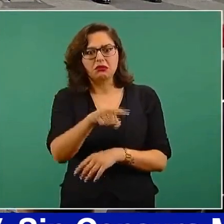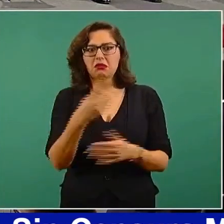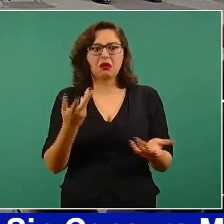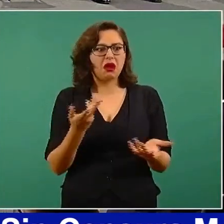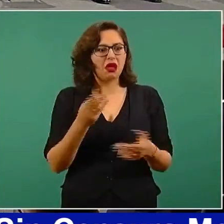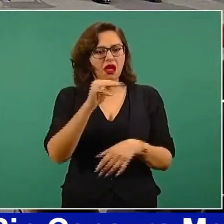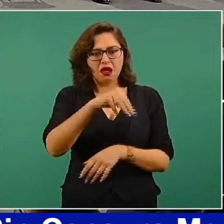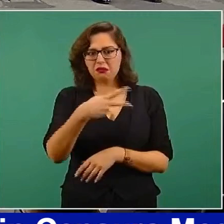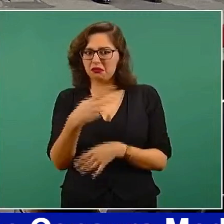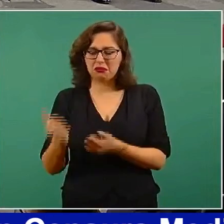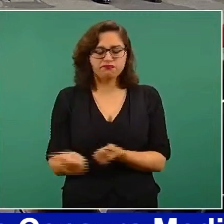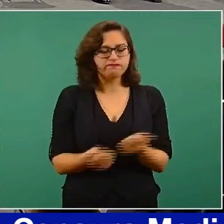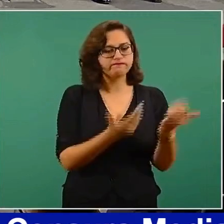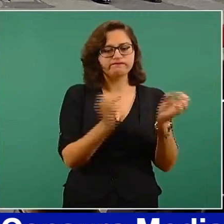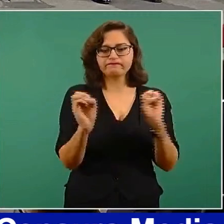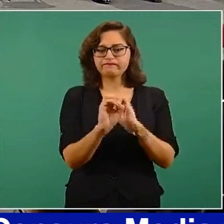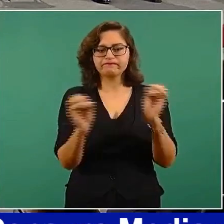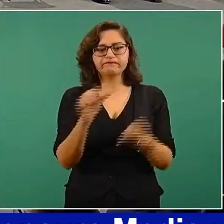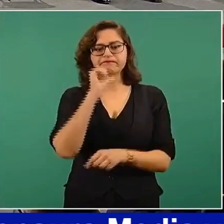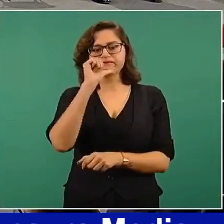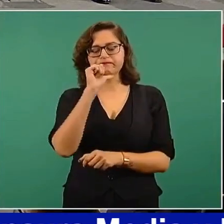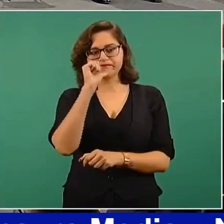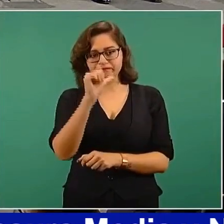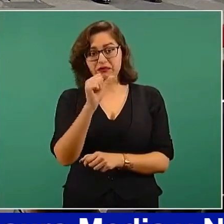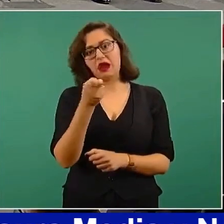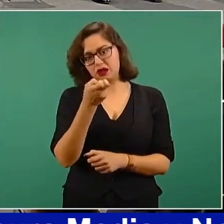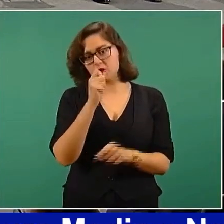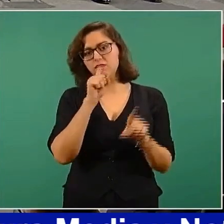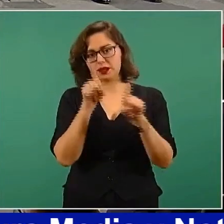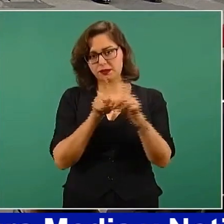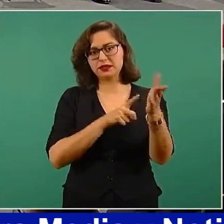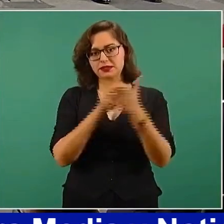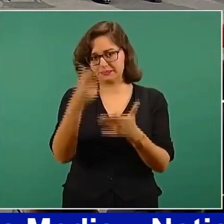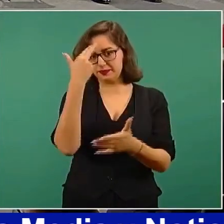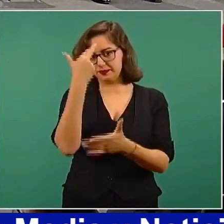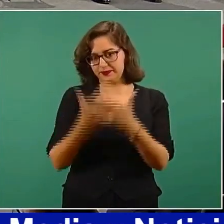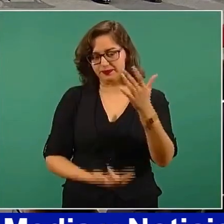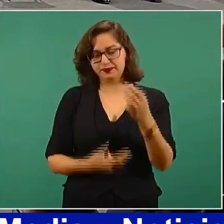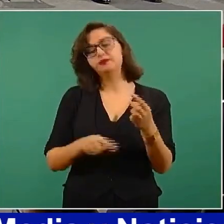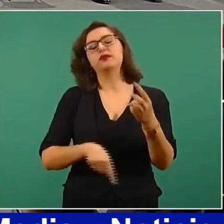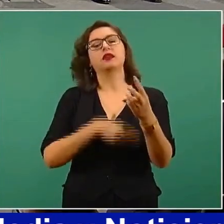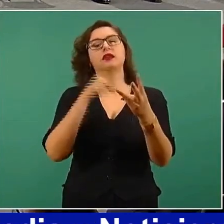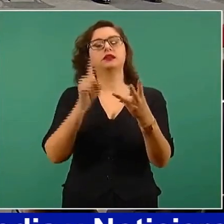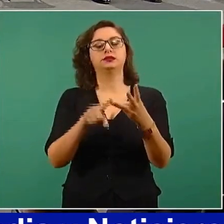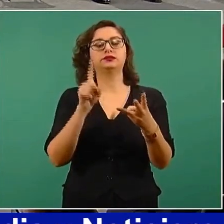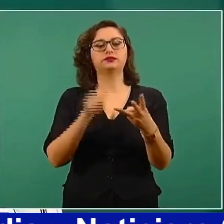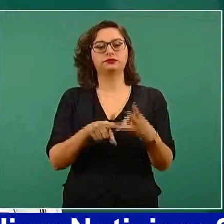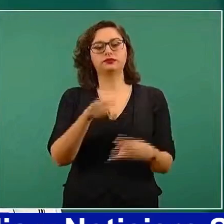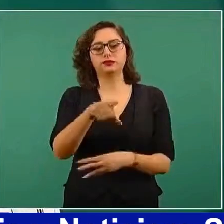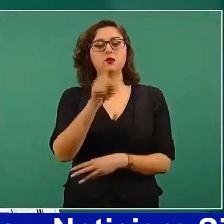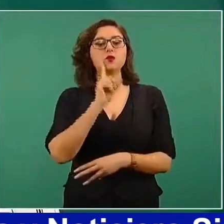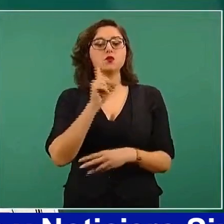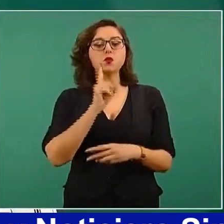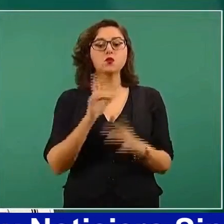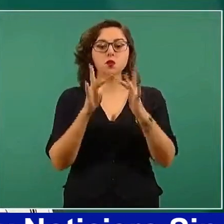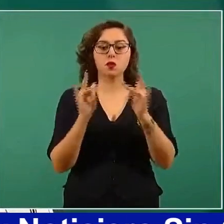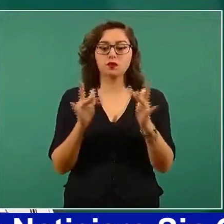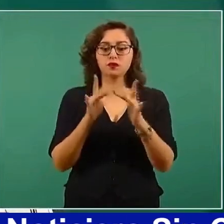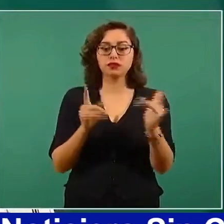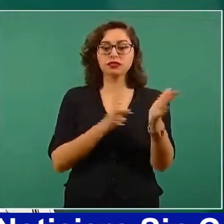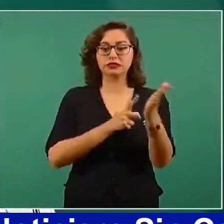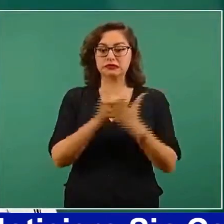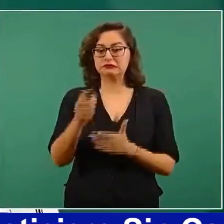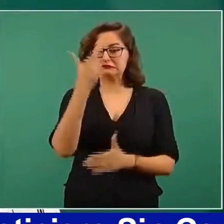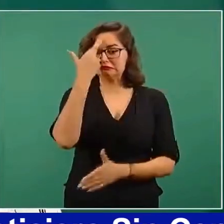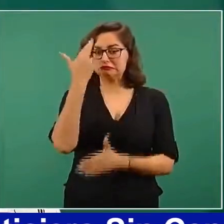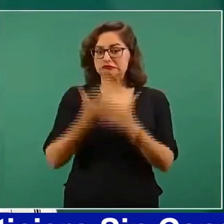haberlo hecho de inmediato. Y el tercer derecho que se violó en relación precisamente a Florence Cassés fue el derecho que